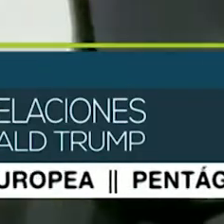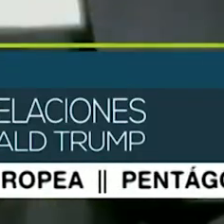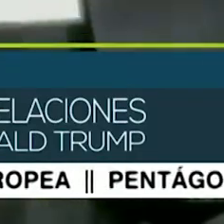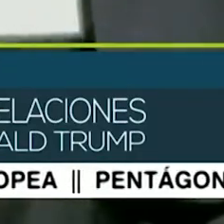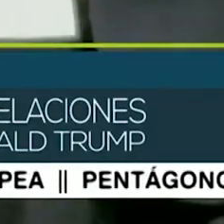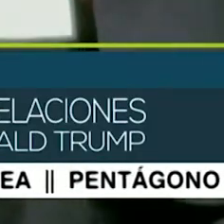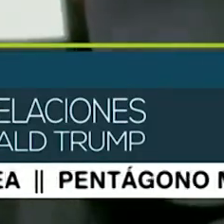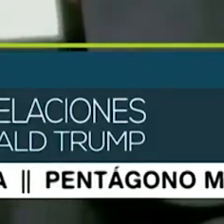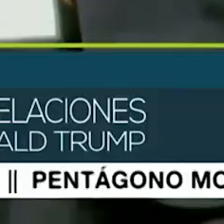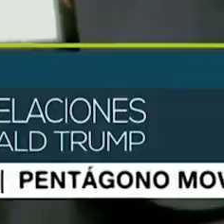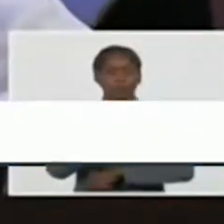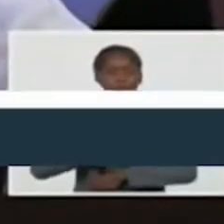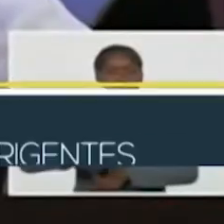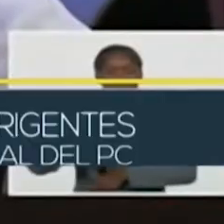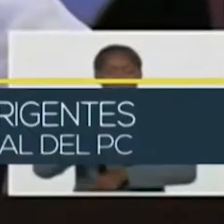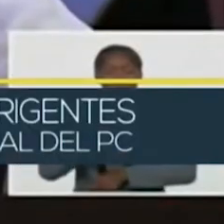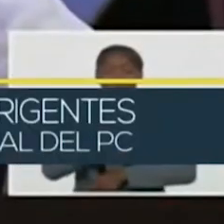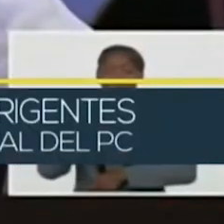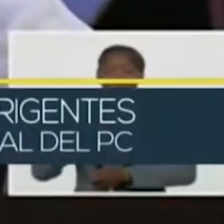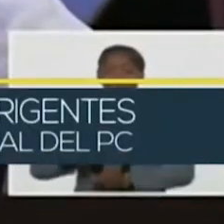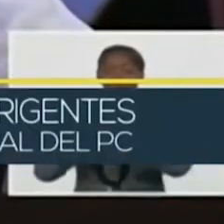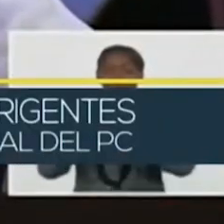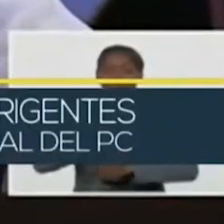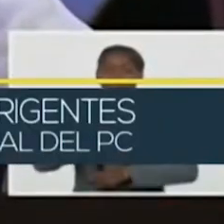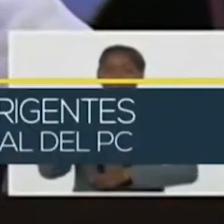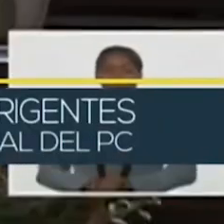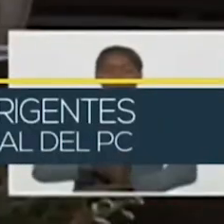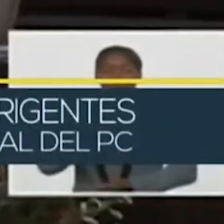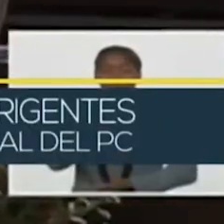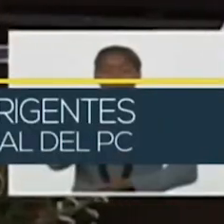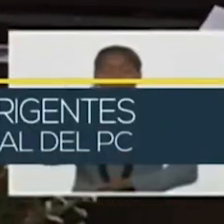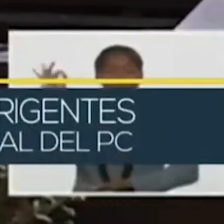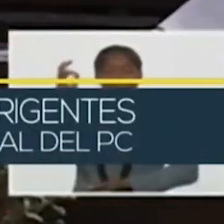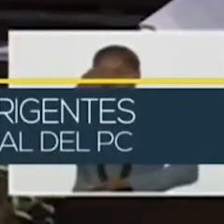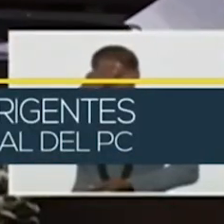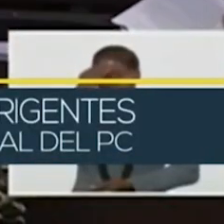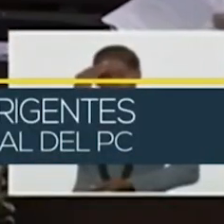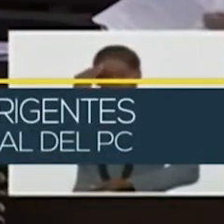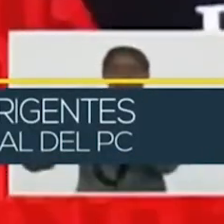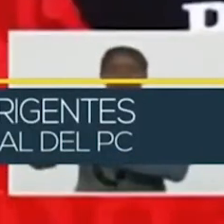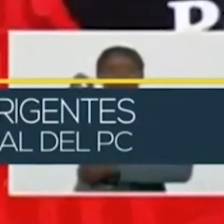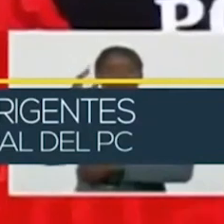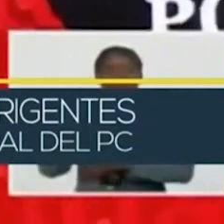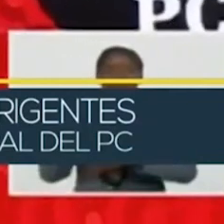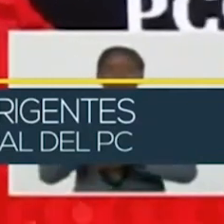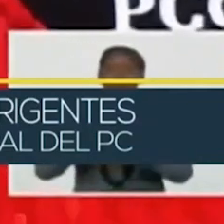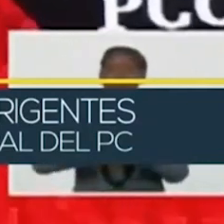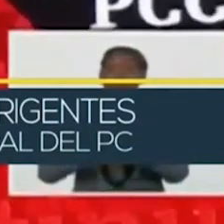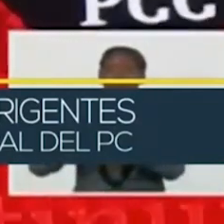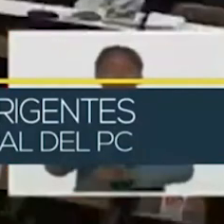Donald Trump, el bloqueo total a Venezuela, principal socio comercial, y la pandemia, que ha provocado un